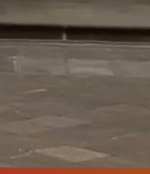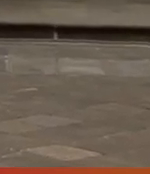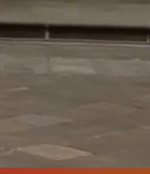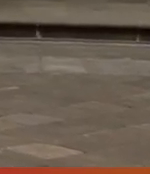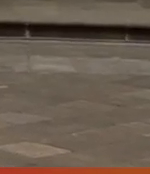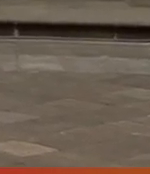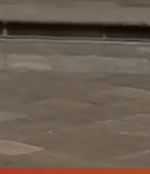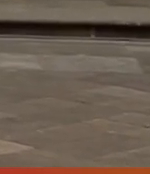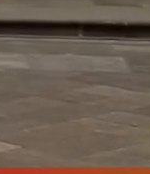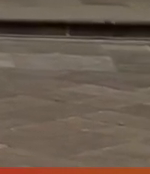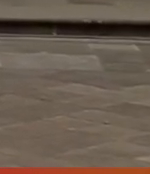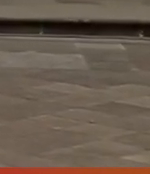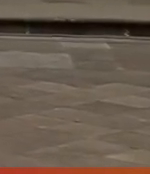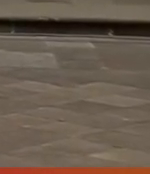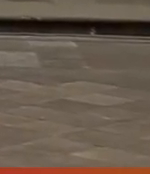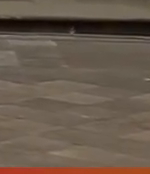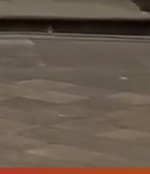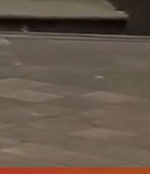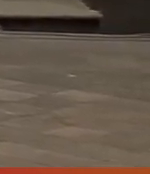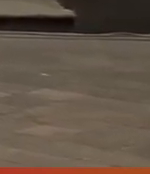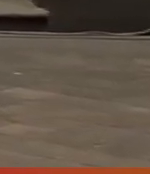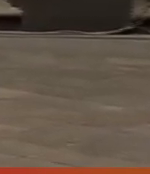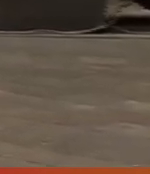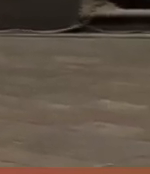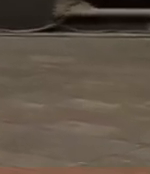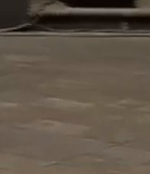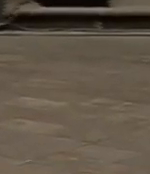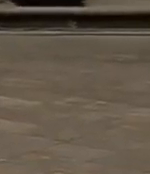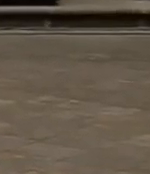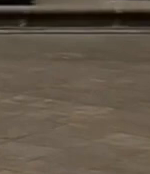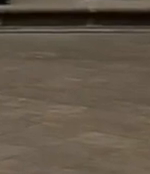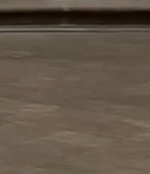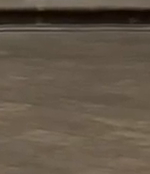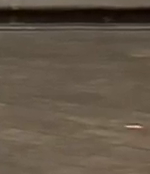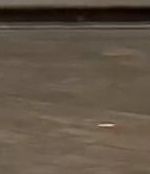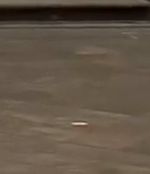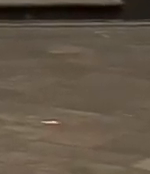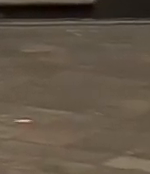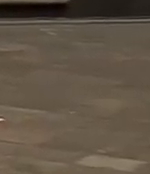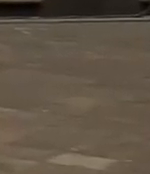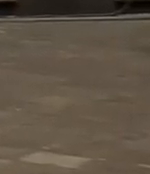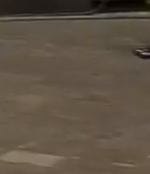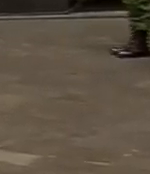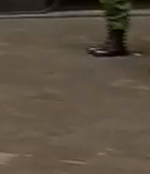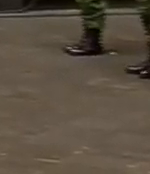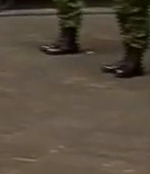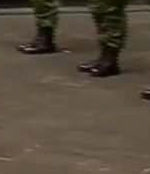El presidente de México se dirige a la escolta de bandera para despedirse de nuestro lábaro patrio.